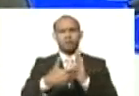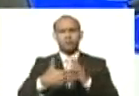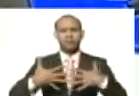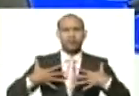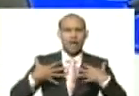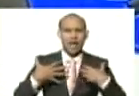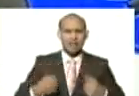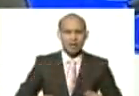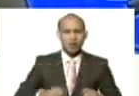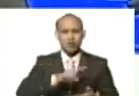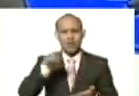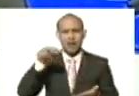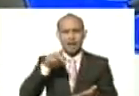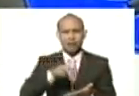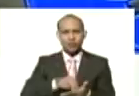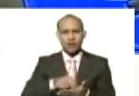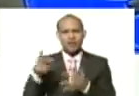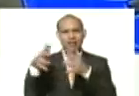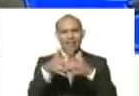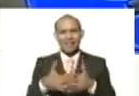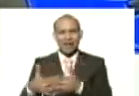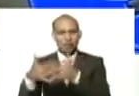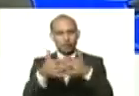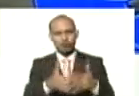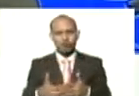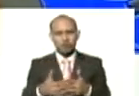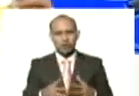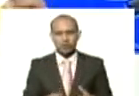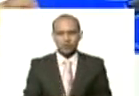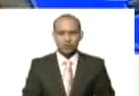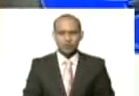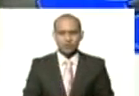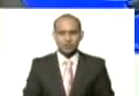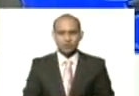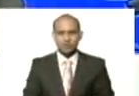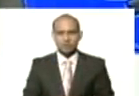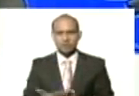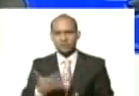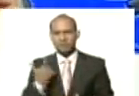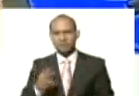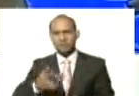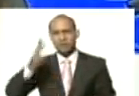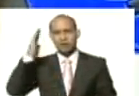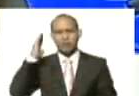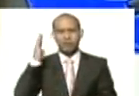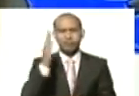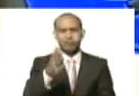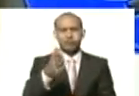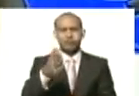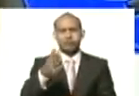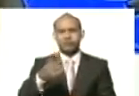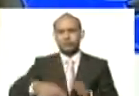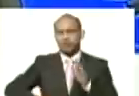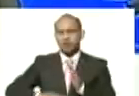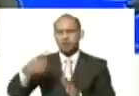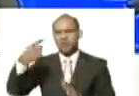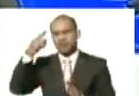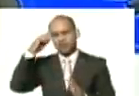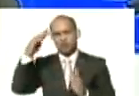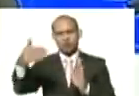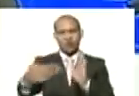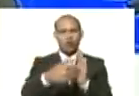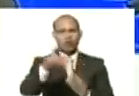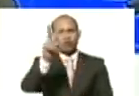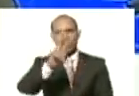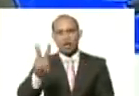inusual y extraordinaria a la seguridad nacional de los Estados Unidos y prácticamente declaró un estado de guerra, pues,